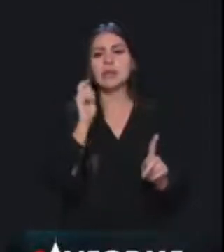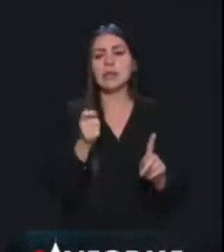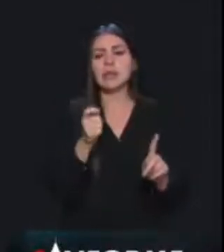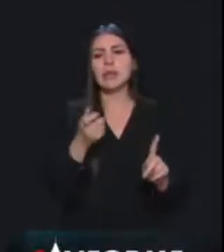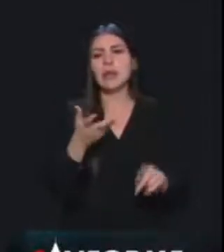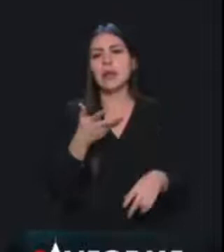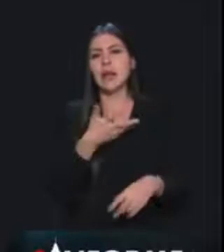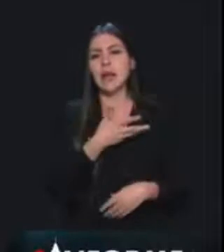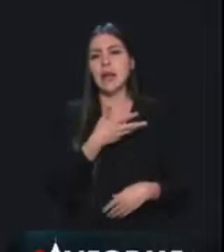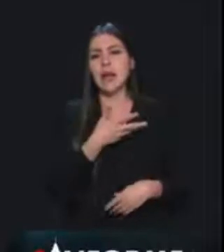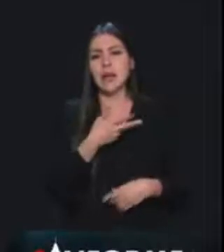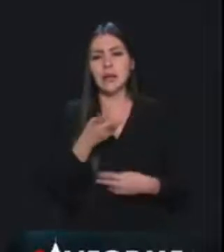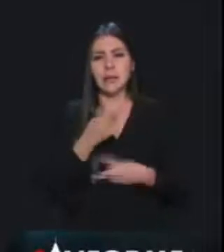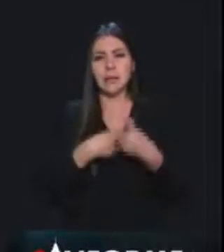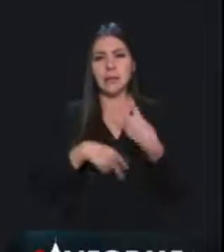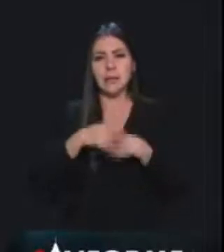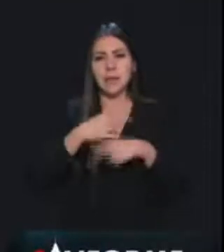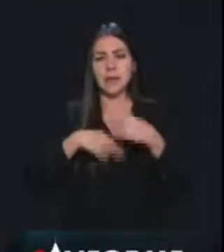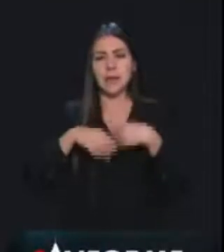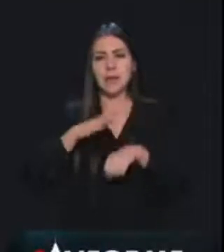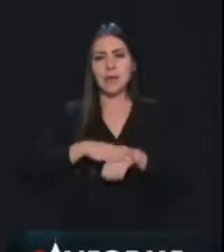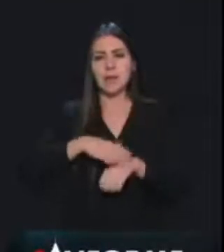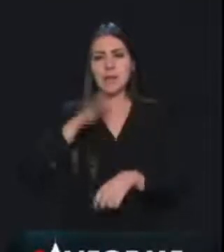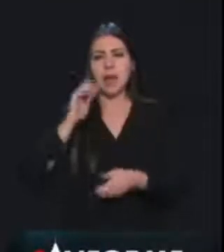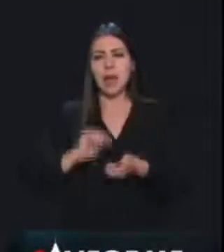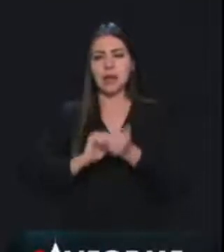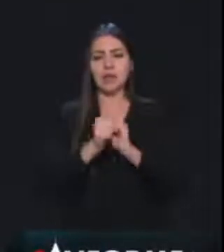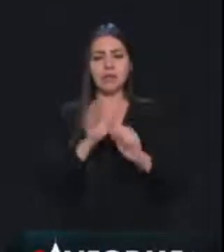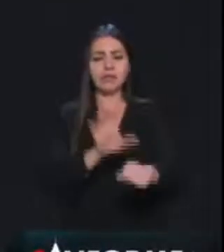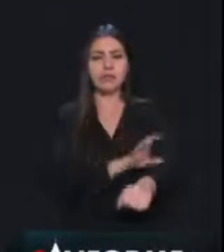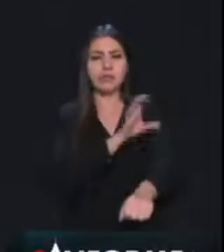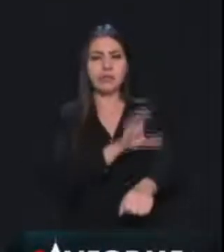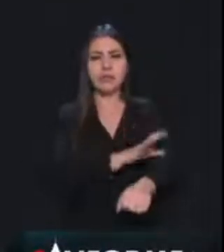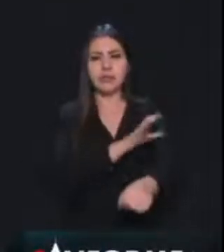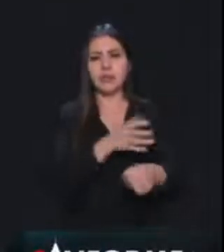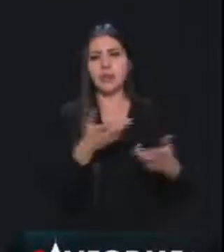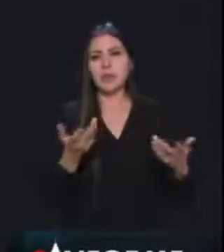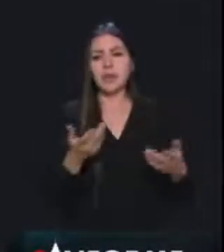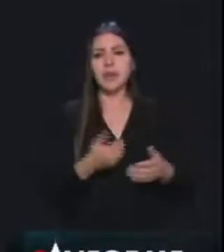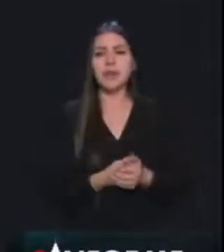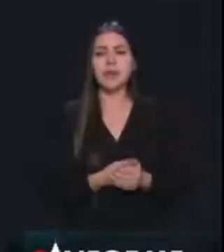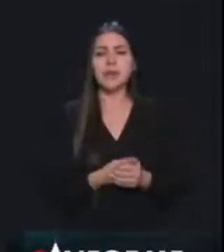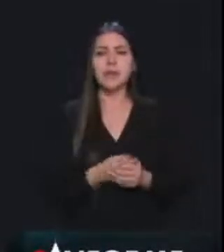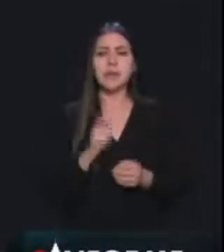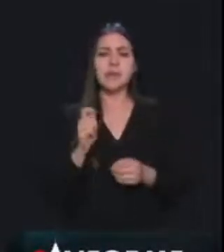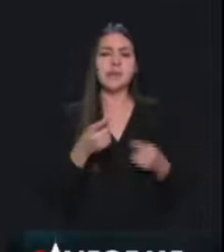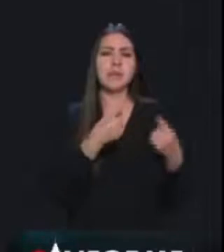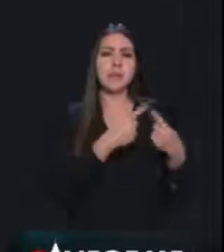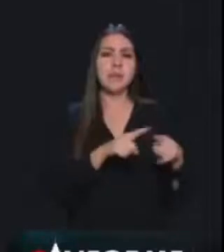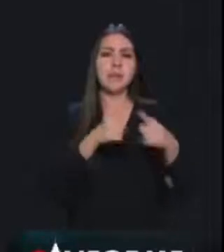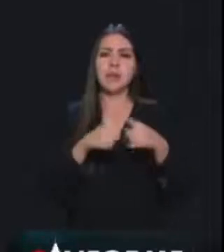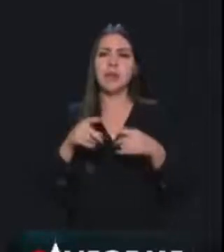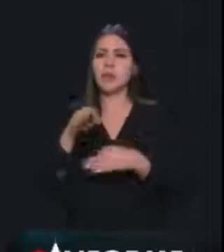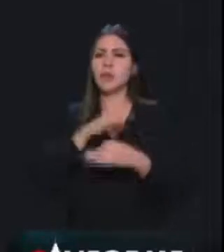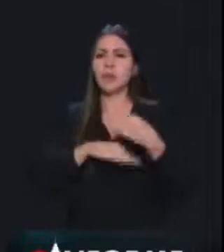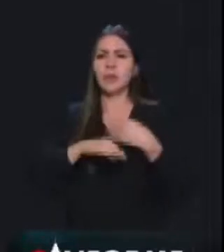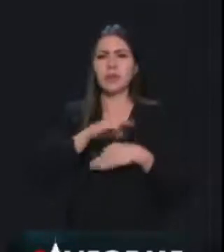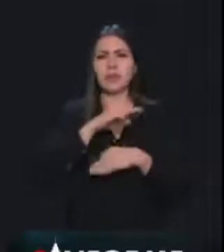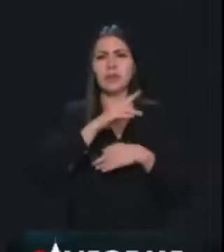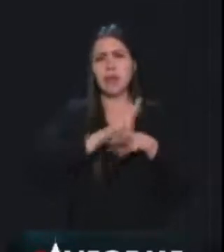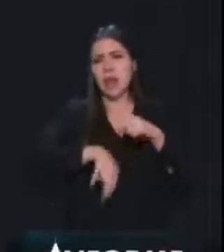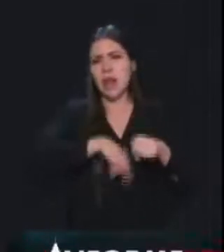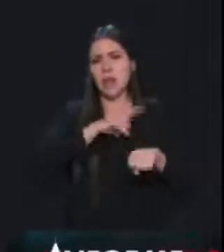mucho mayor generación de energía a través de todas las posibilidades renovables que hay.